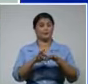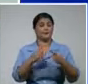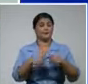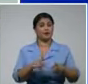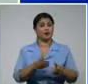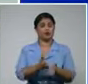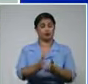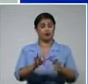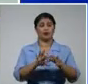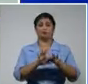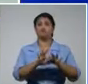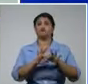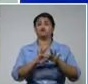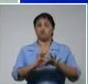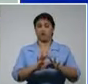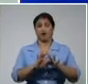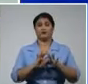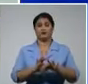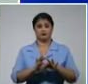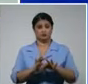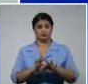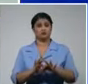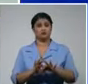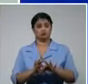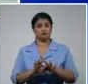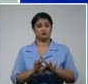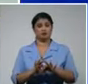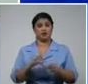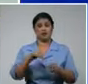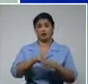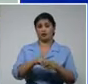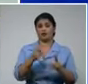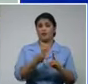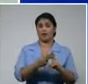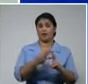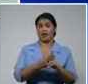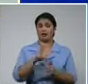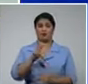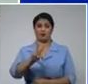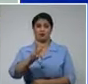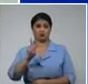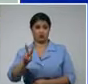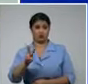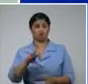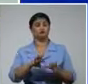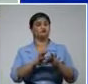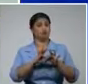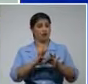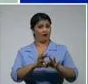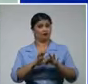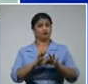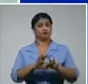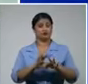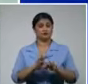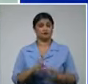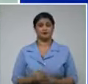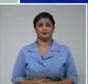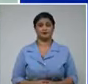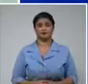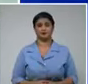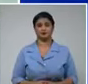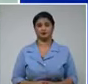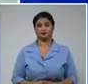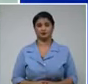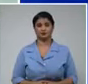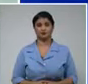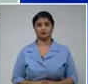mayor número en el municipio Bayamo, 22, que además es donde tiene la mayor transmisión. Yara con